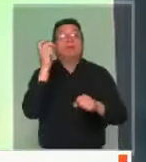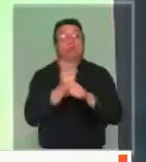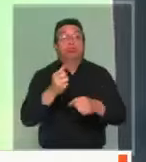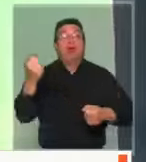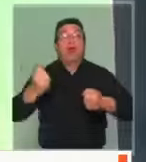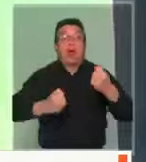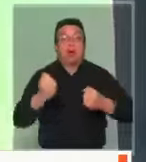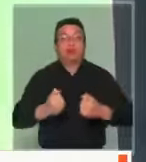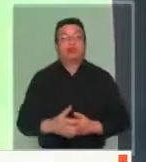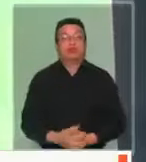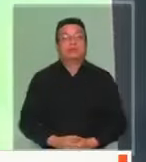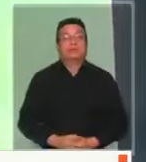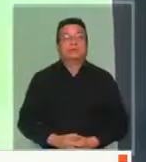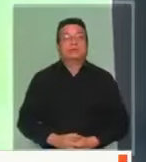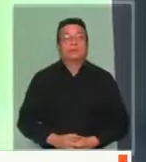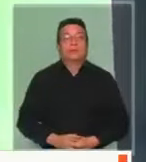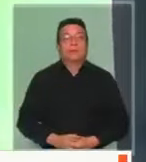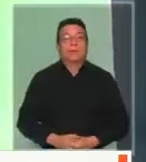vehículo.